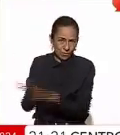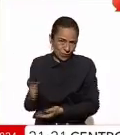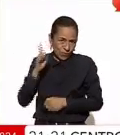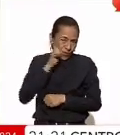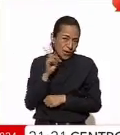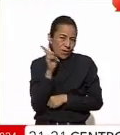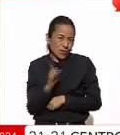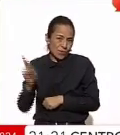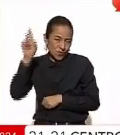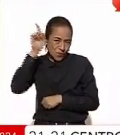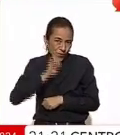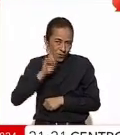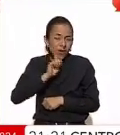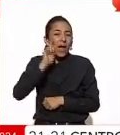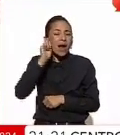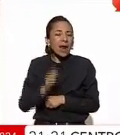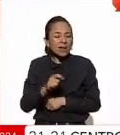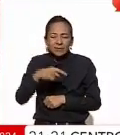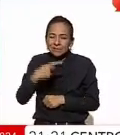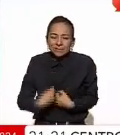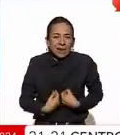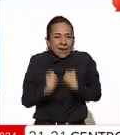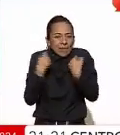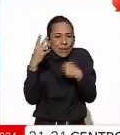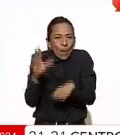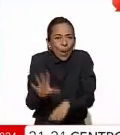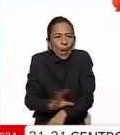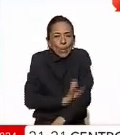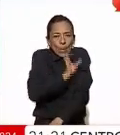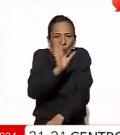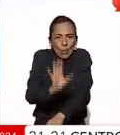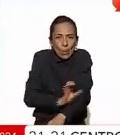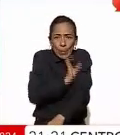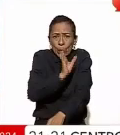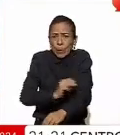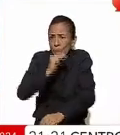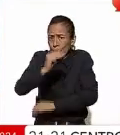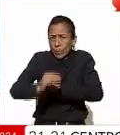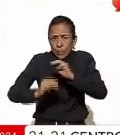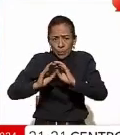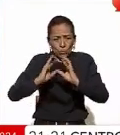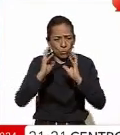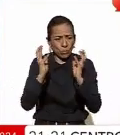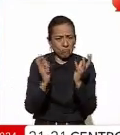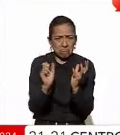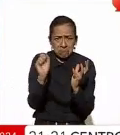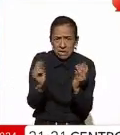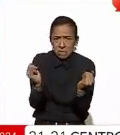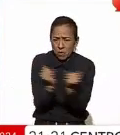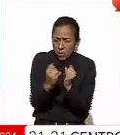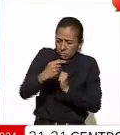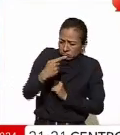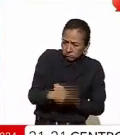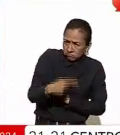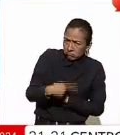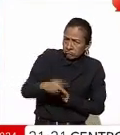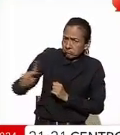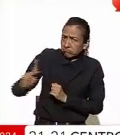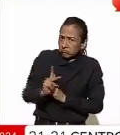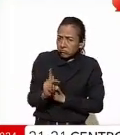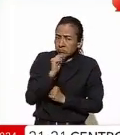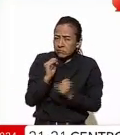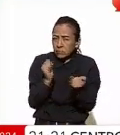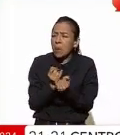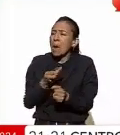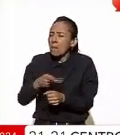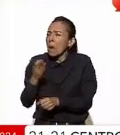es electrificar la vida y así está caminando el mundo, ¿no? Pero bueno, por lo pronto la promesa es